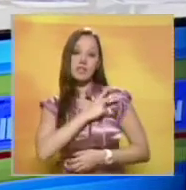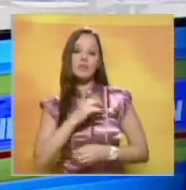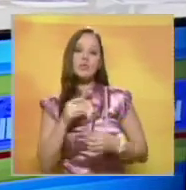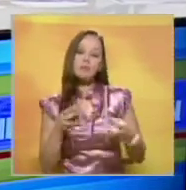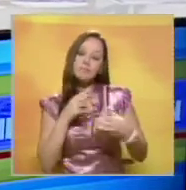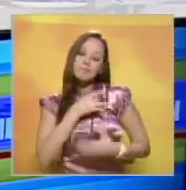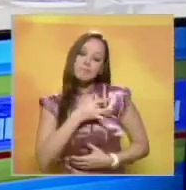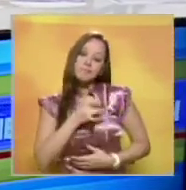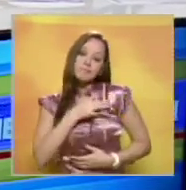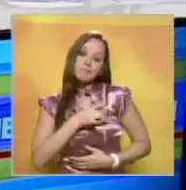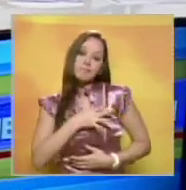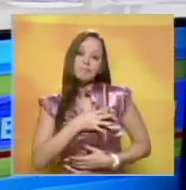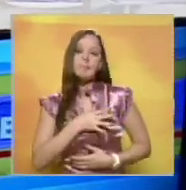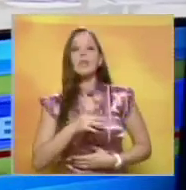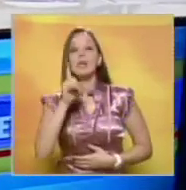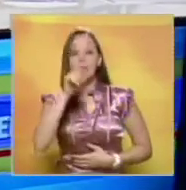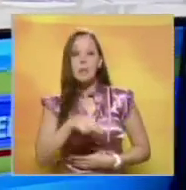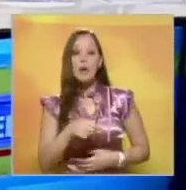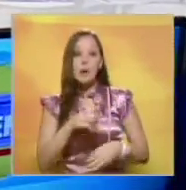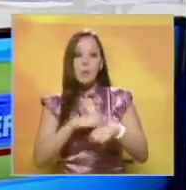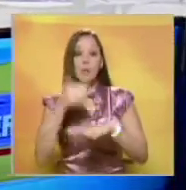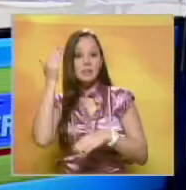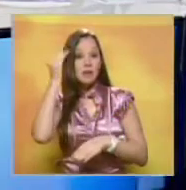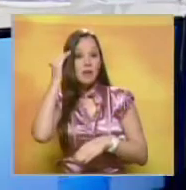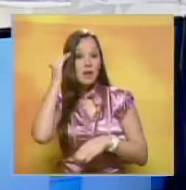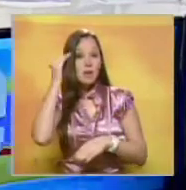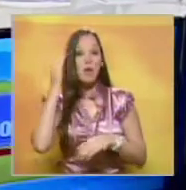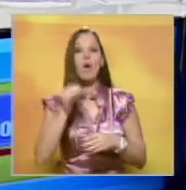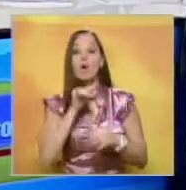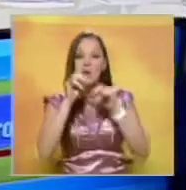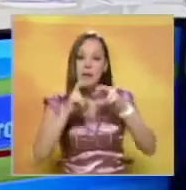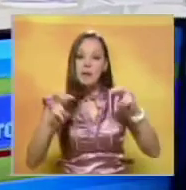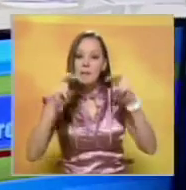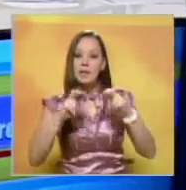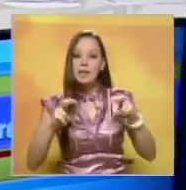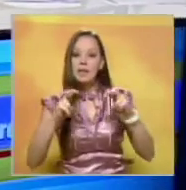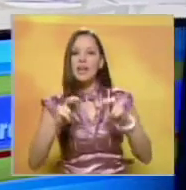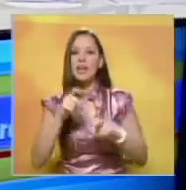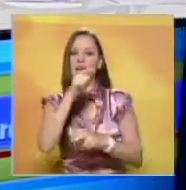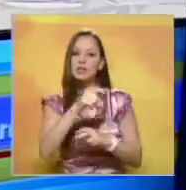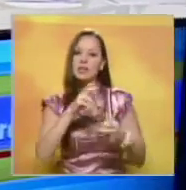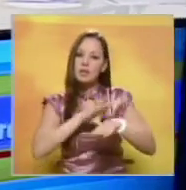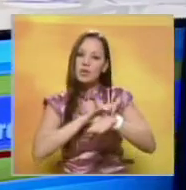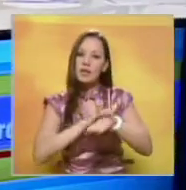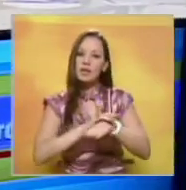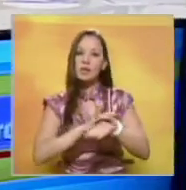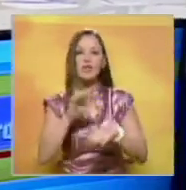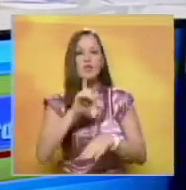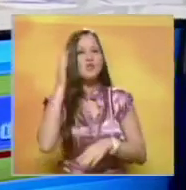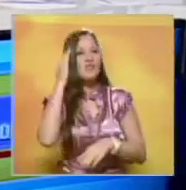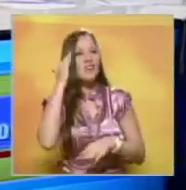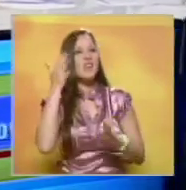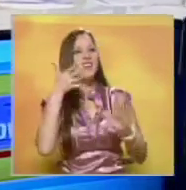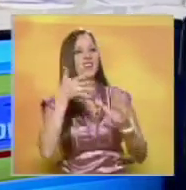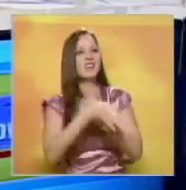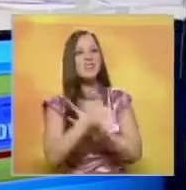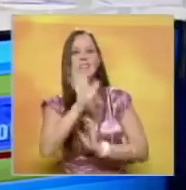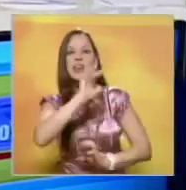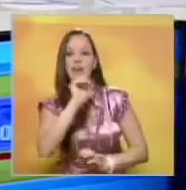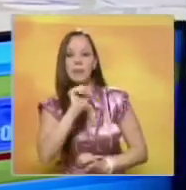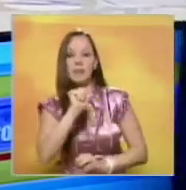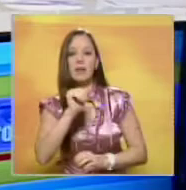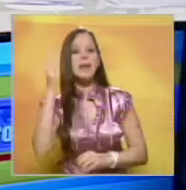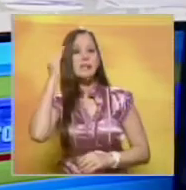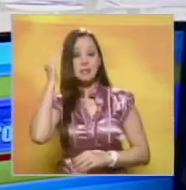partida, aunque su legado por la salud de la humanidad no conoce de despedidas. No es solo la longevidad, sino la